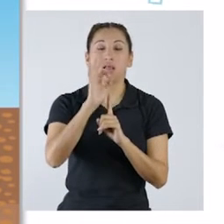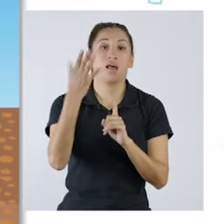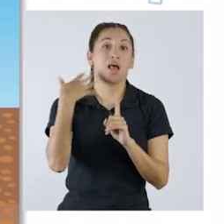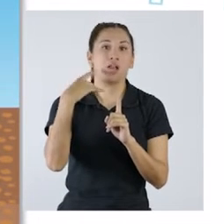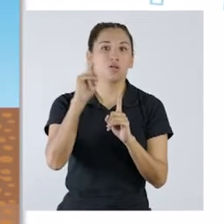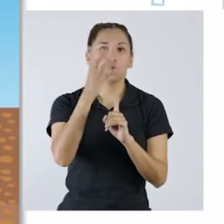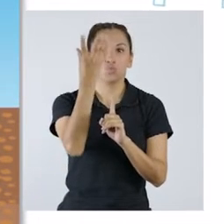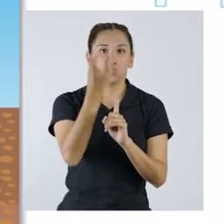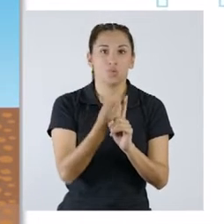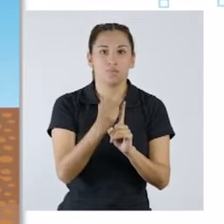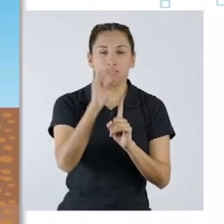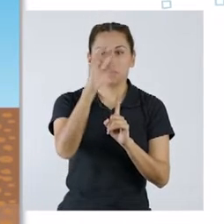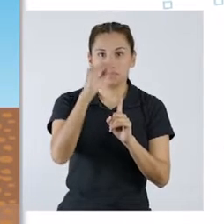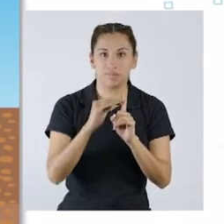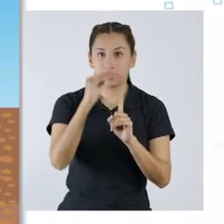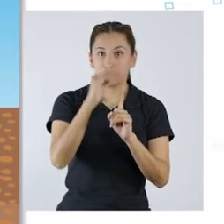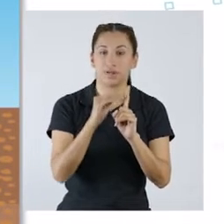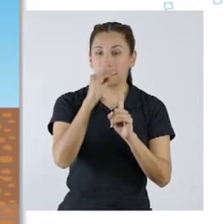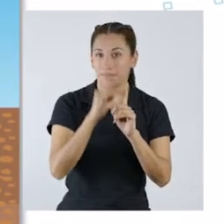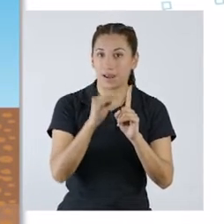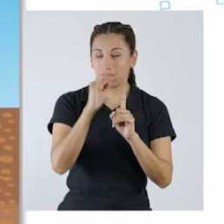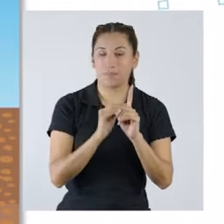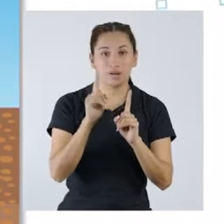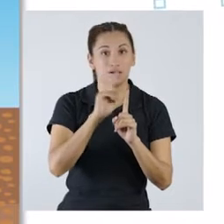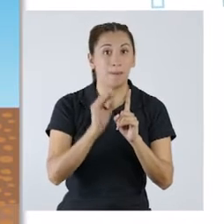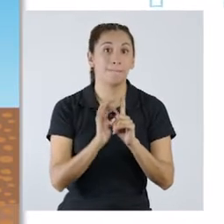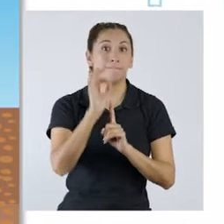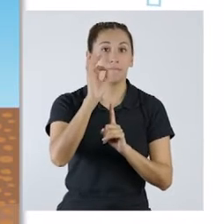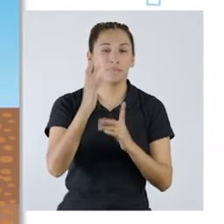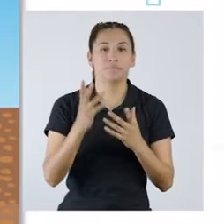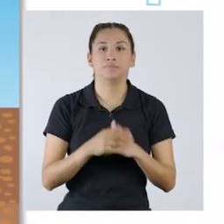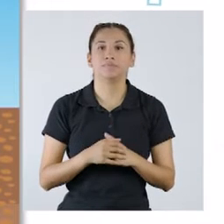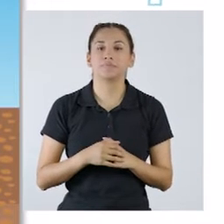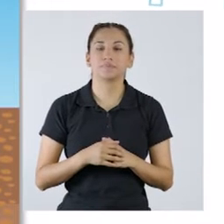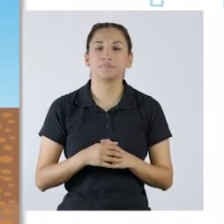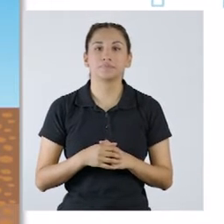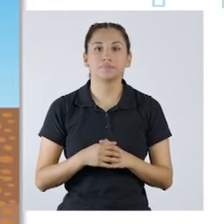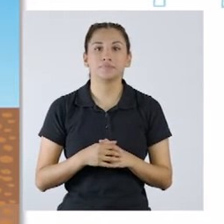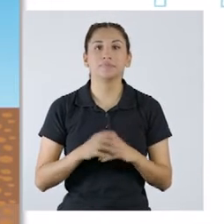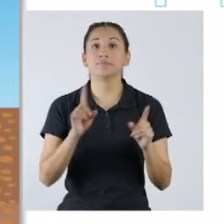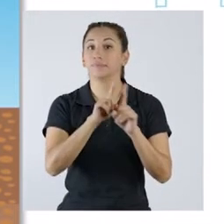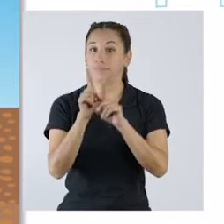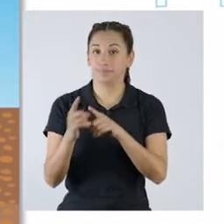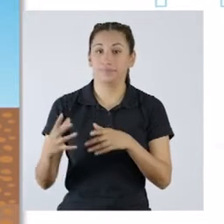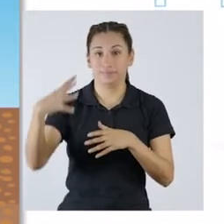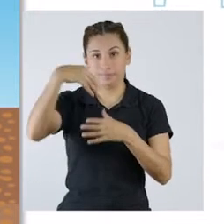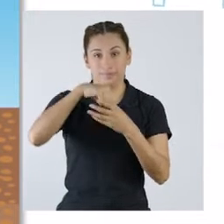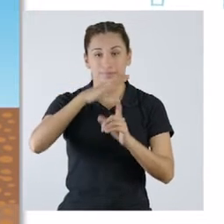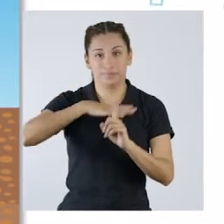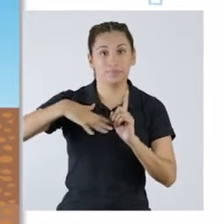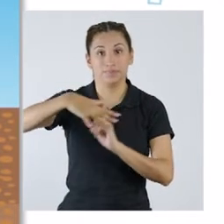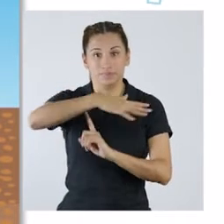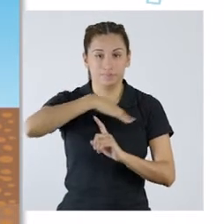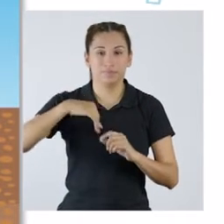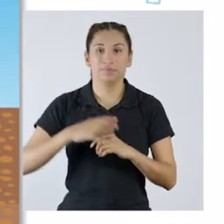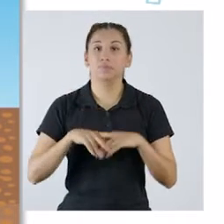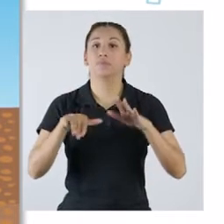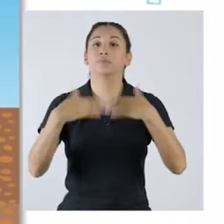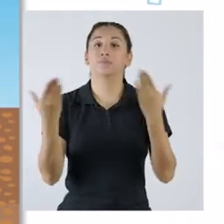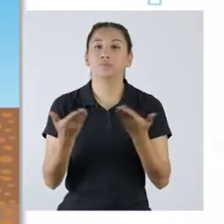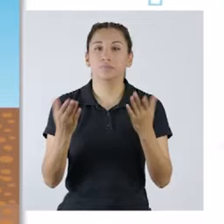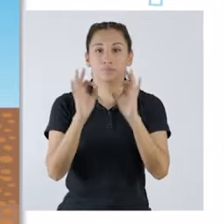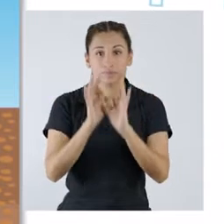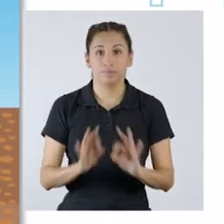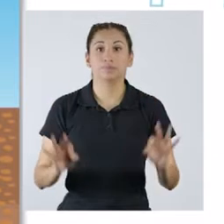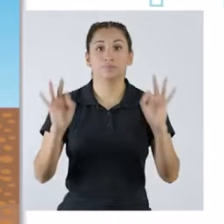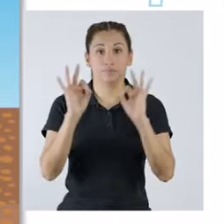de carbono, que es uno de los gases principales del incremento del efecto invernadero en la atmósfera. Por eso